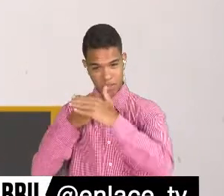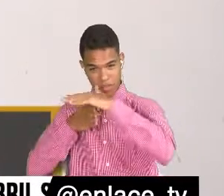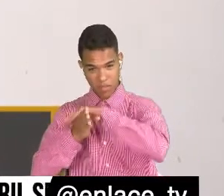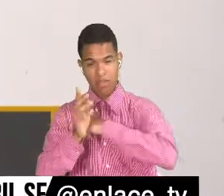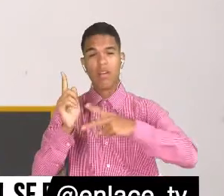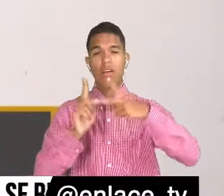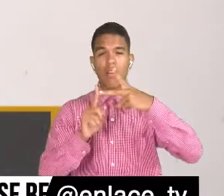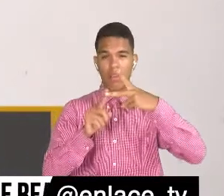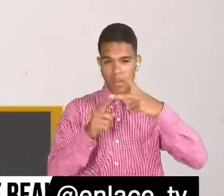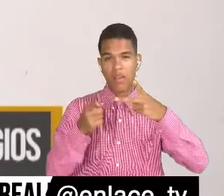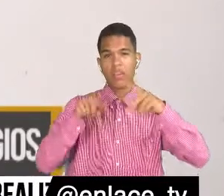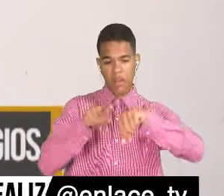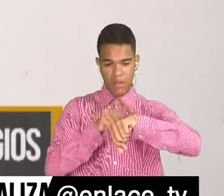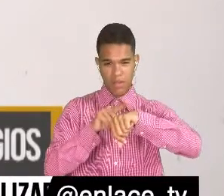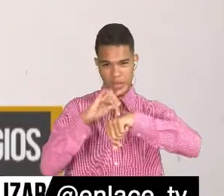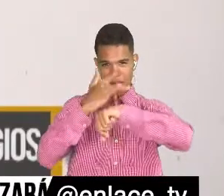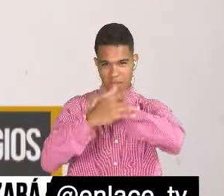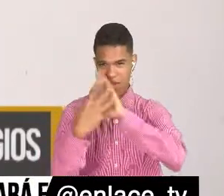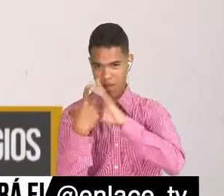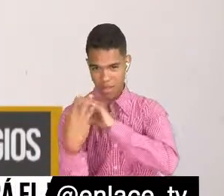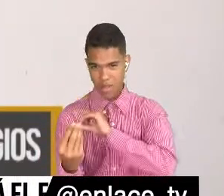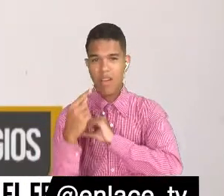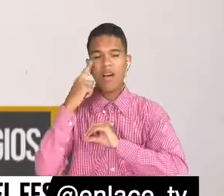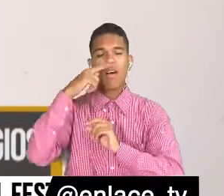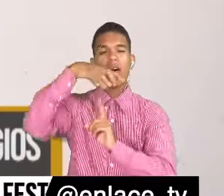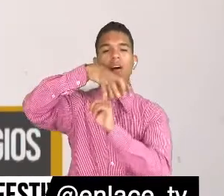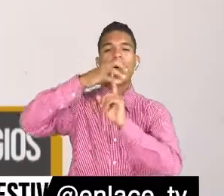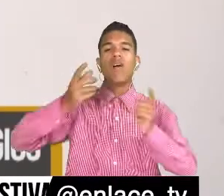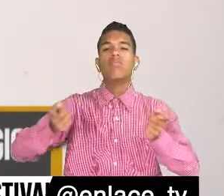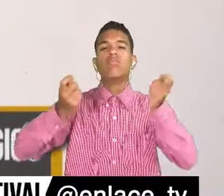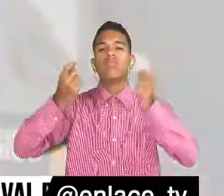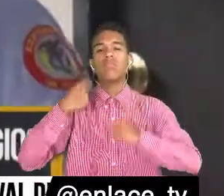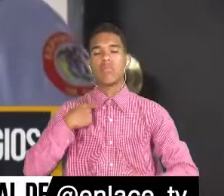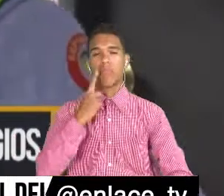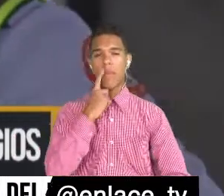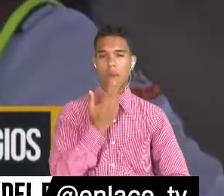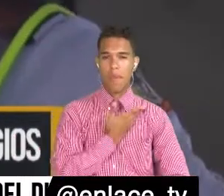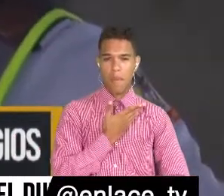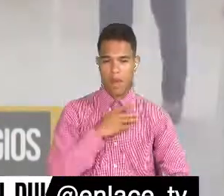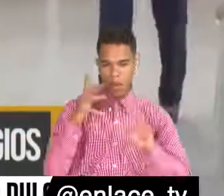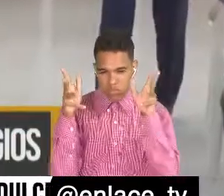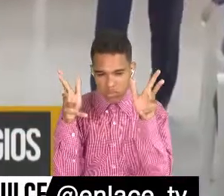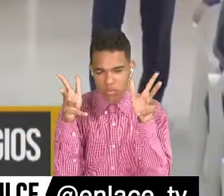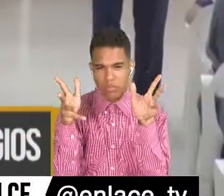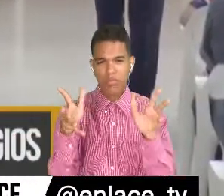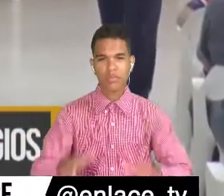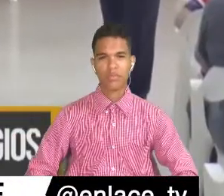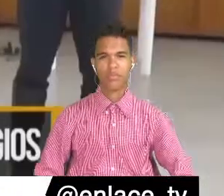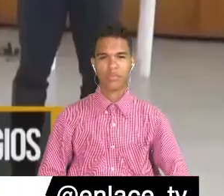salida. También estamos haciendo una campaña de capacitación a los padres de familia.